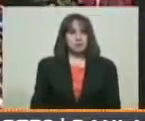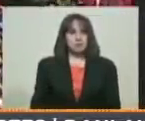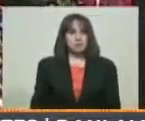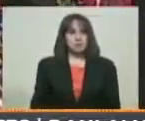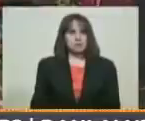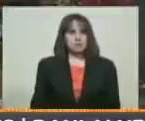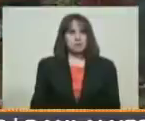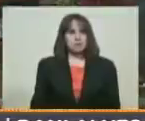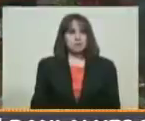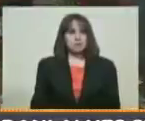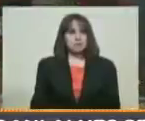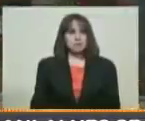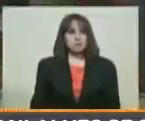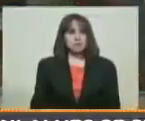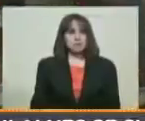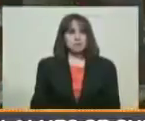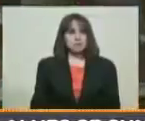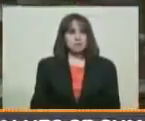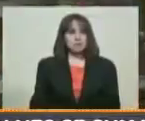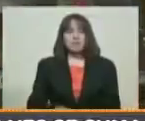Es una batalla histórica.